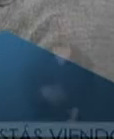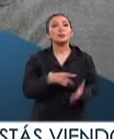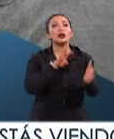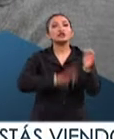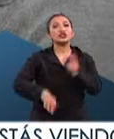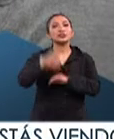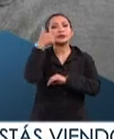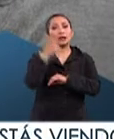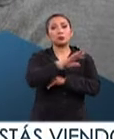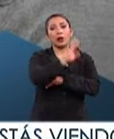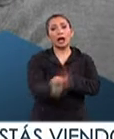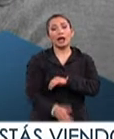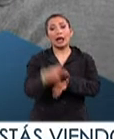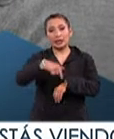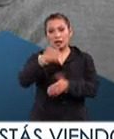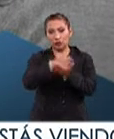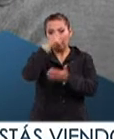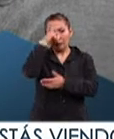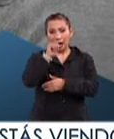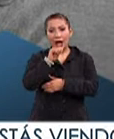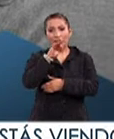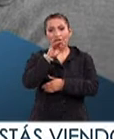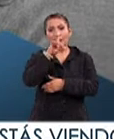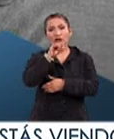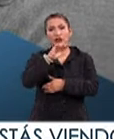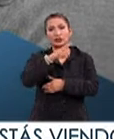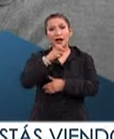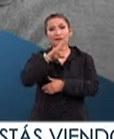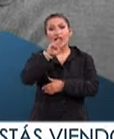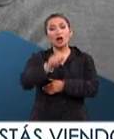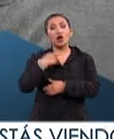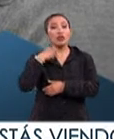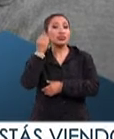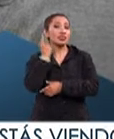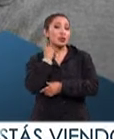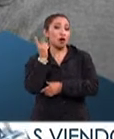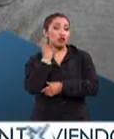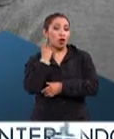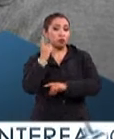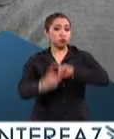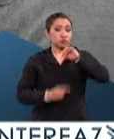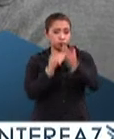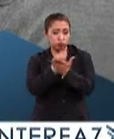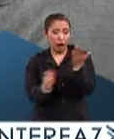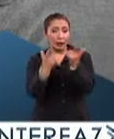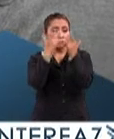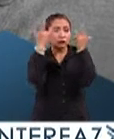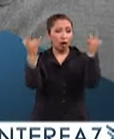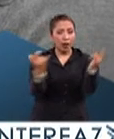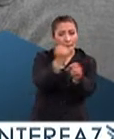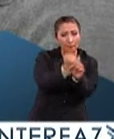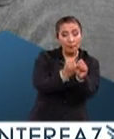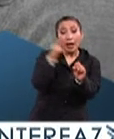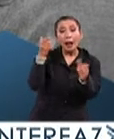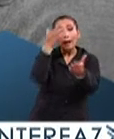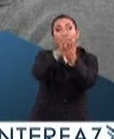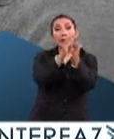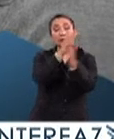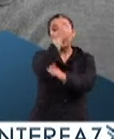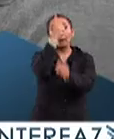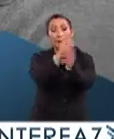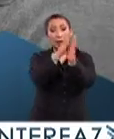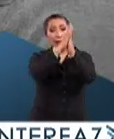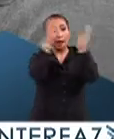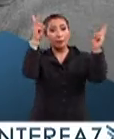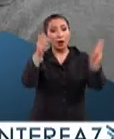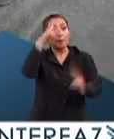En 1906 muere en la Ciudad de México Alfredo Chavero, diputado, dramaturgo e historiador, quien participó en el primer